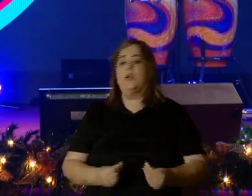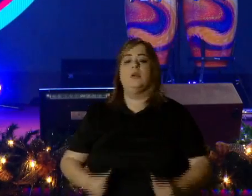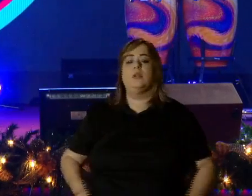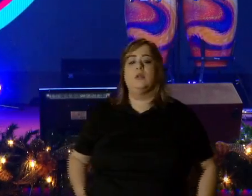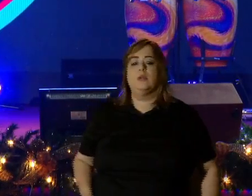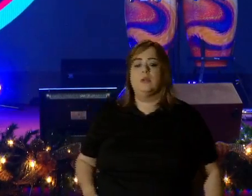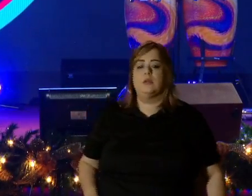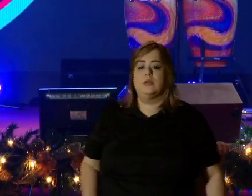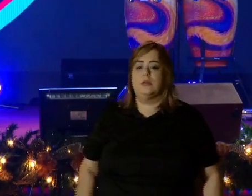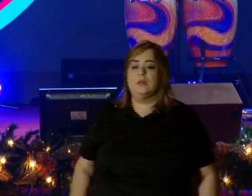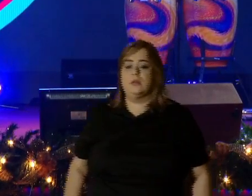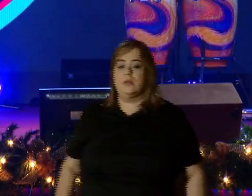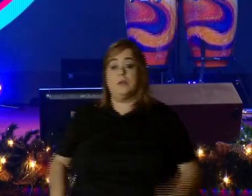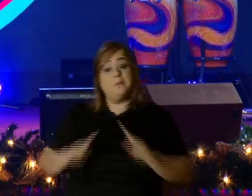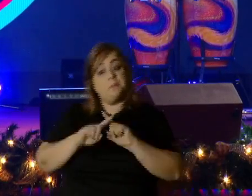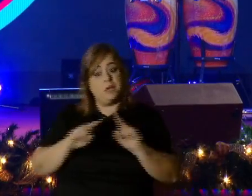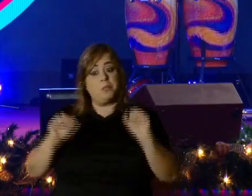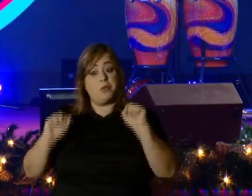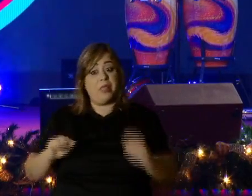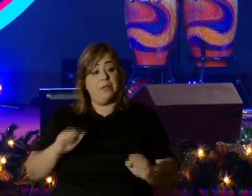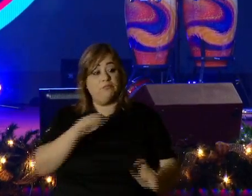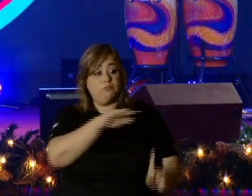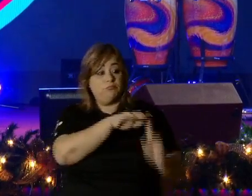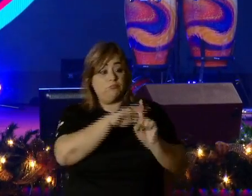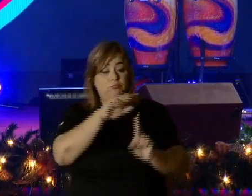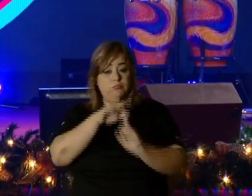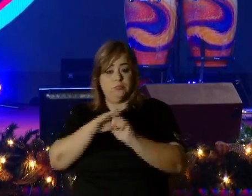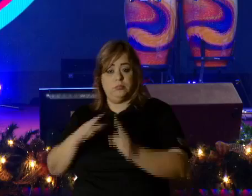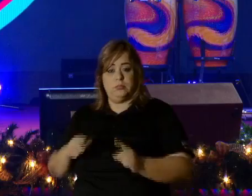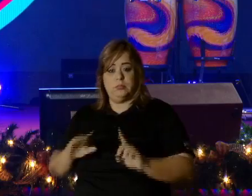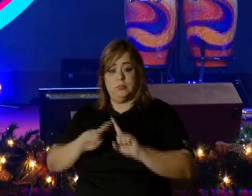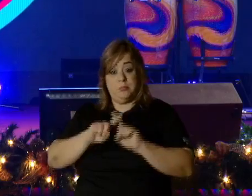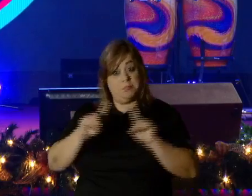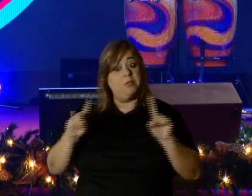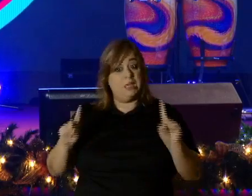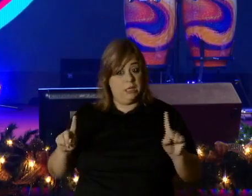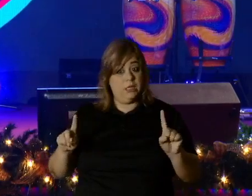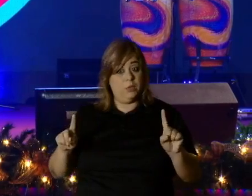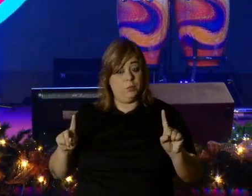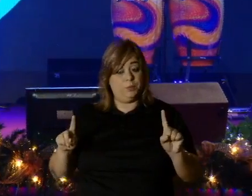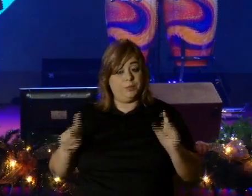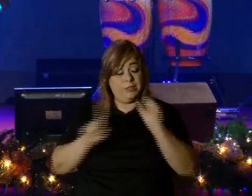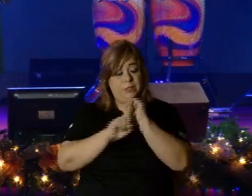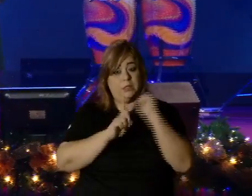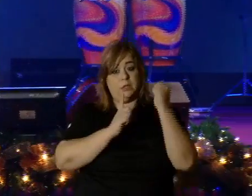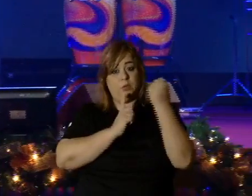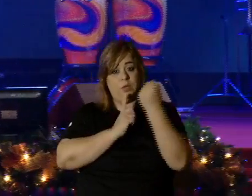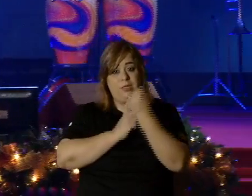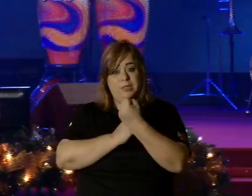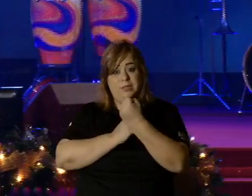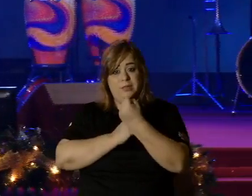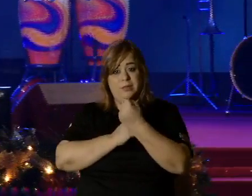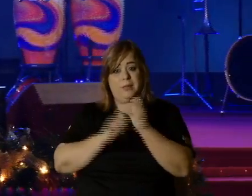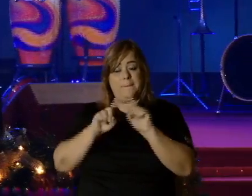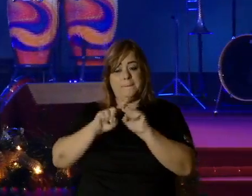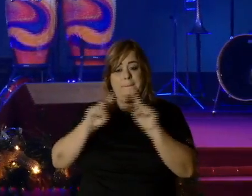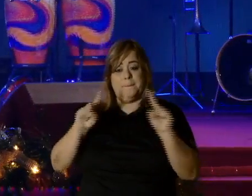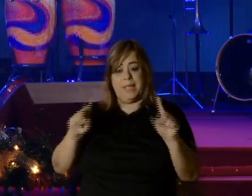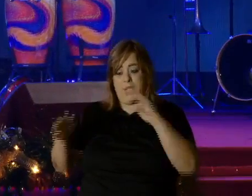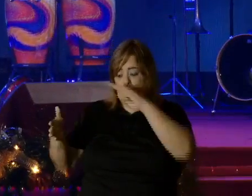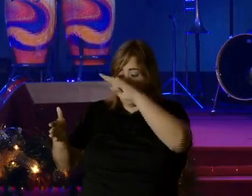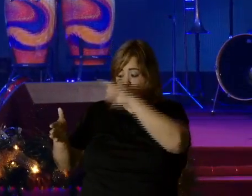el rodaje pueden pasar cosas. Durante la filmación pueden pasar cosas. Lo que pasa es que ya